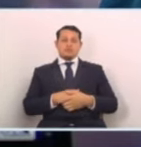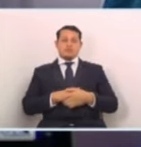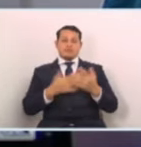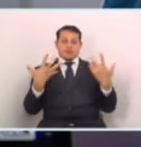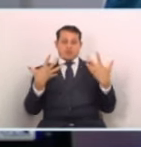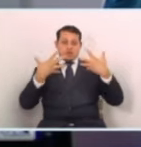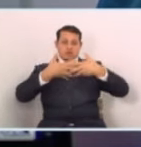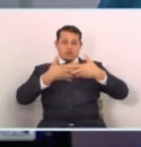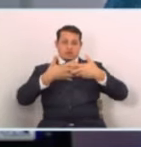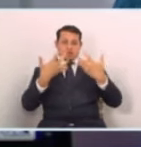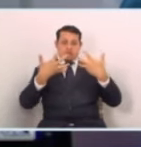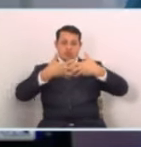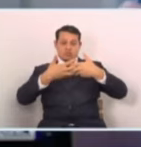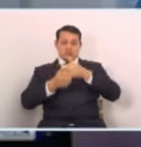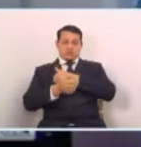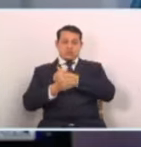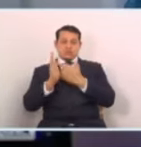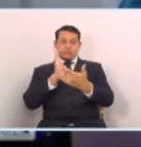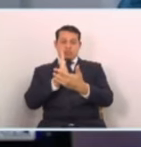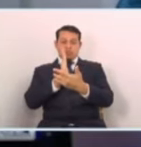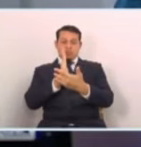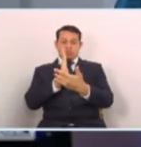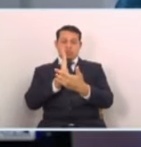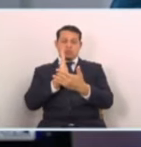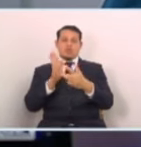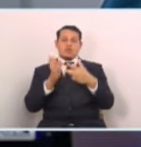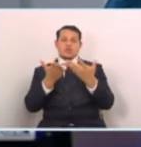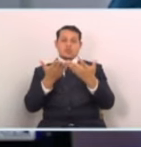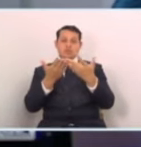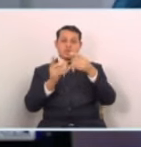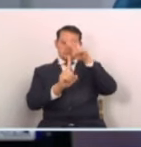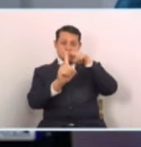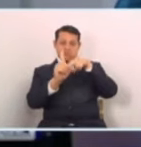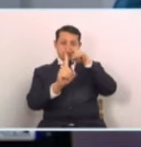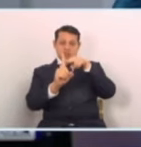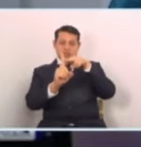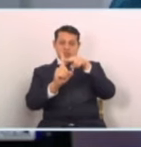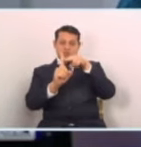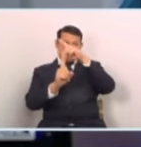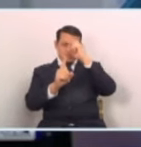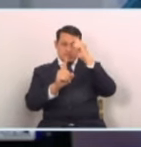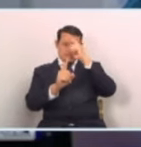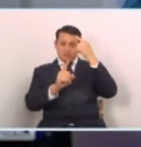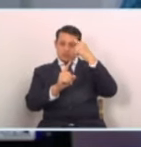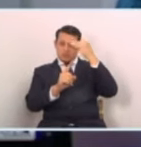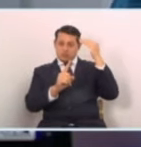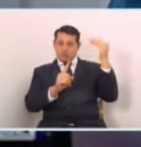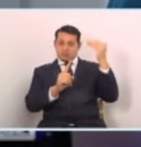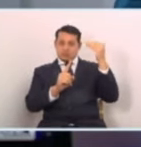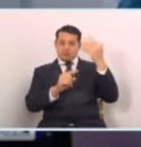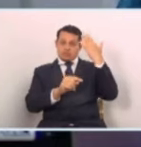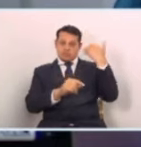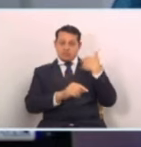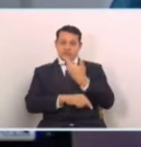de fusionar esa figura que debería ser técnica con una figura que tiene además un rol político, como